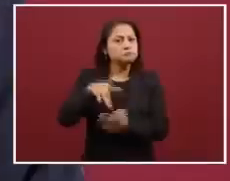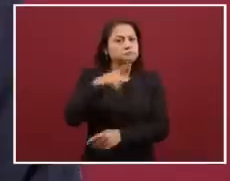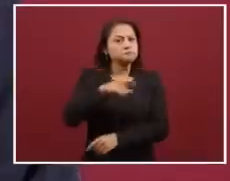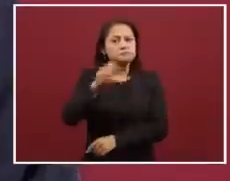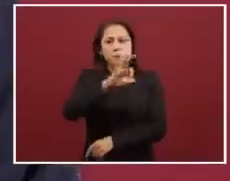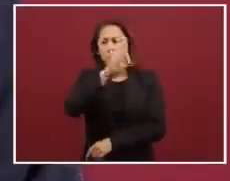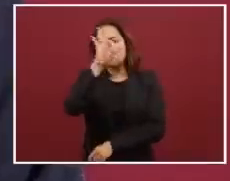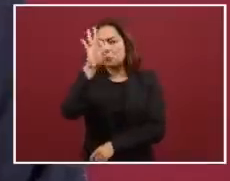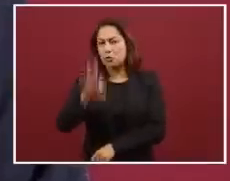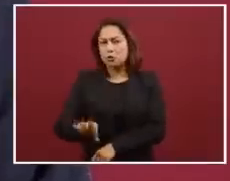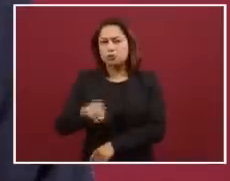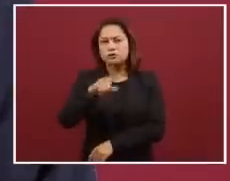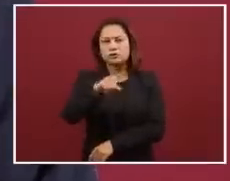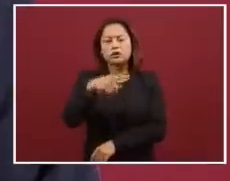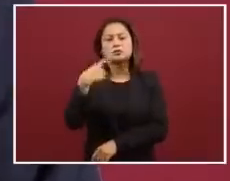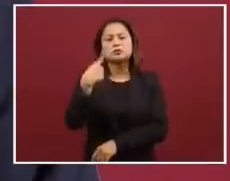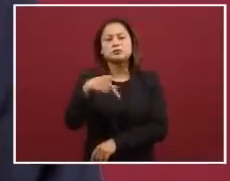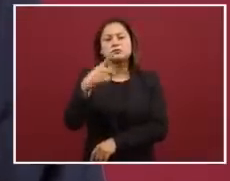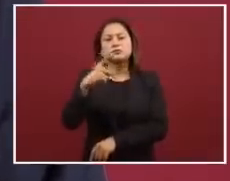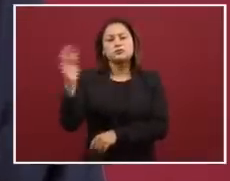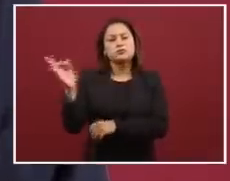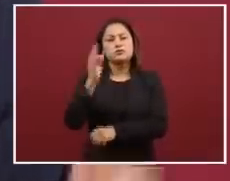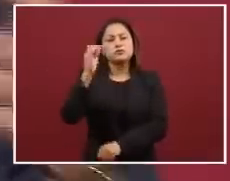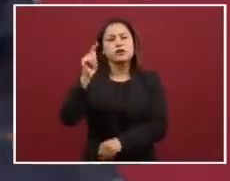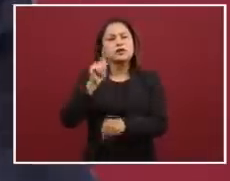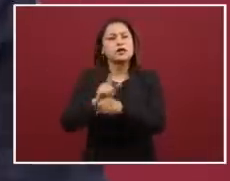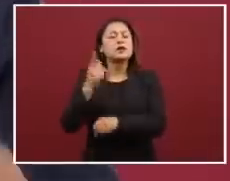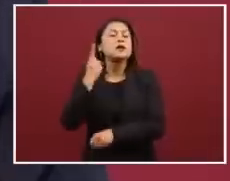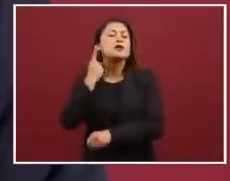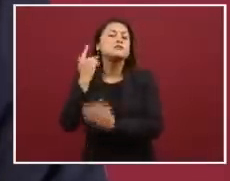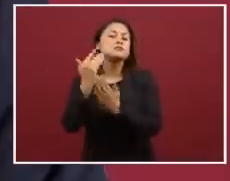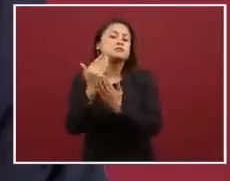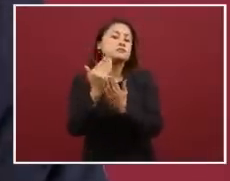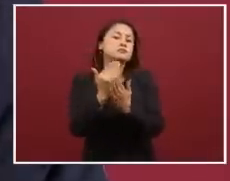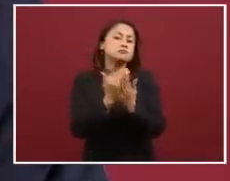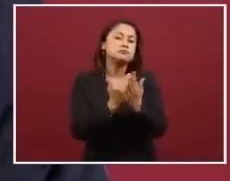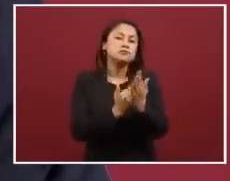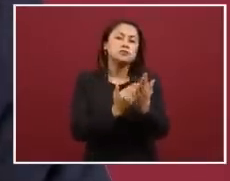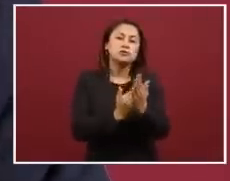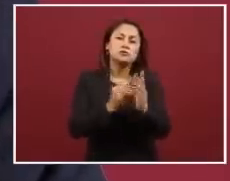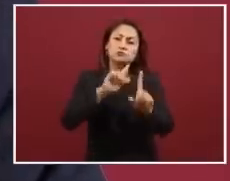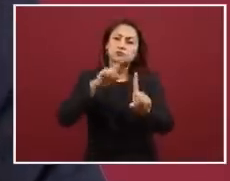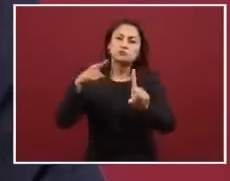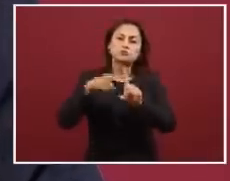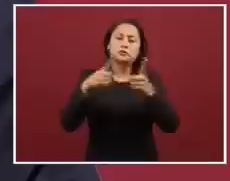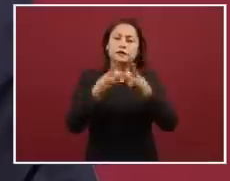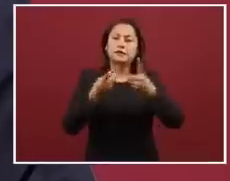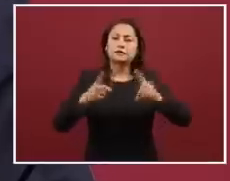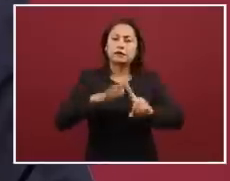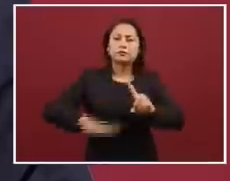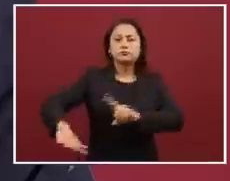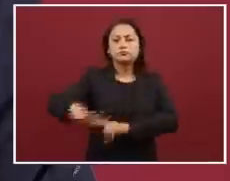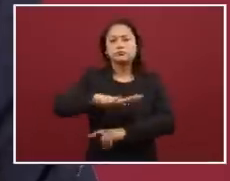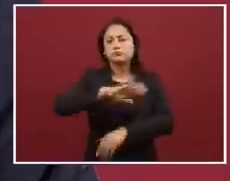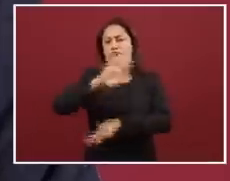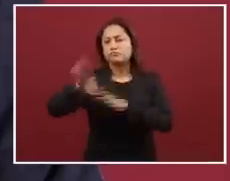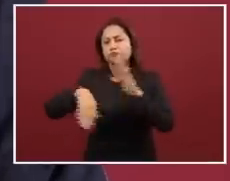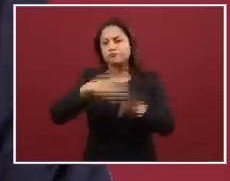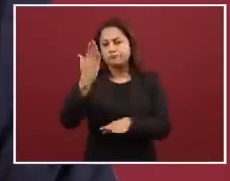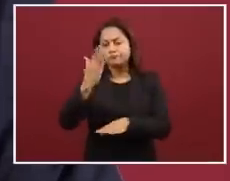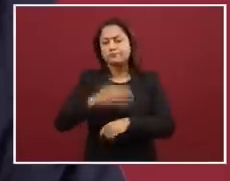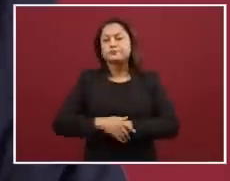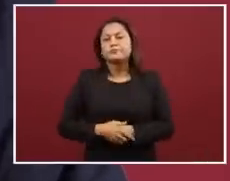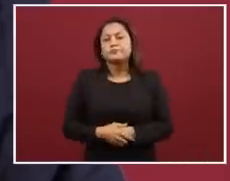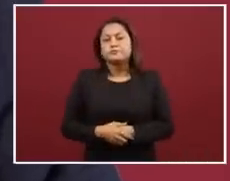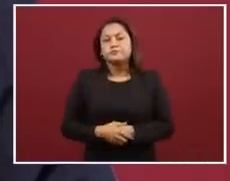la política del gobierno federal, el proyecto de integración de desarrollo social y el compromiso, como se ha